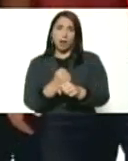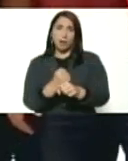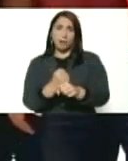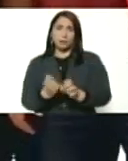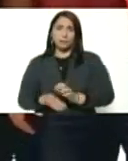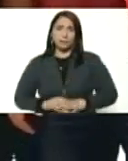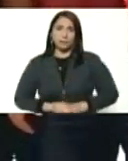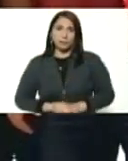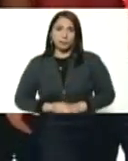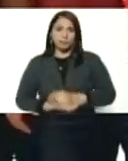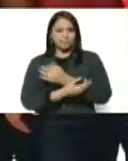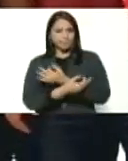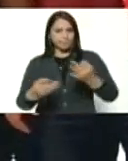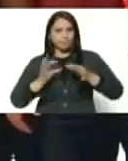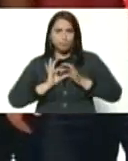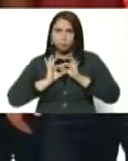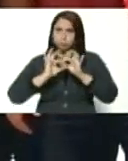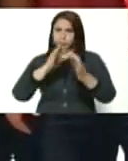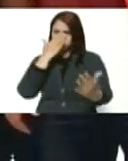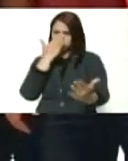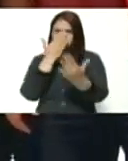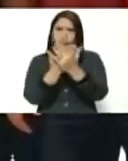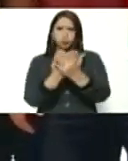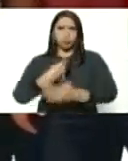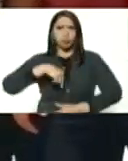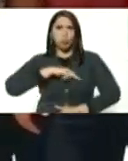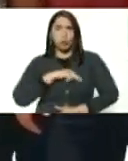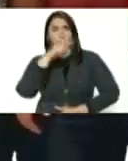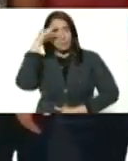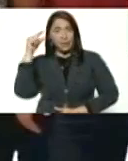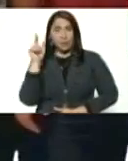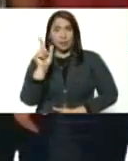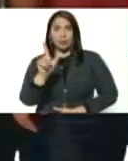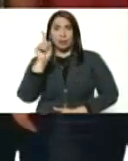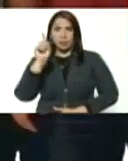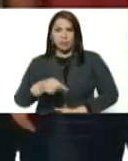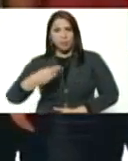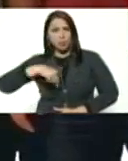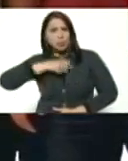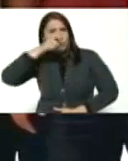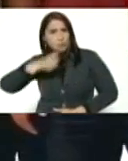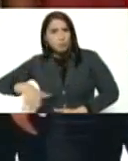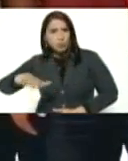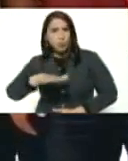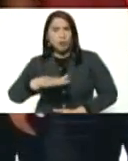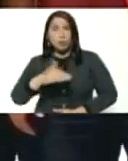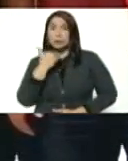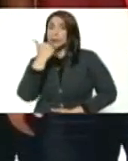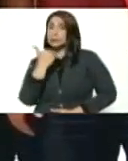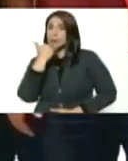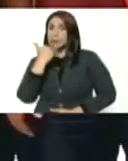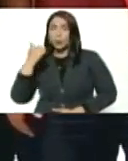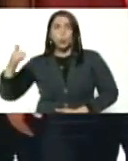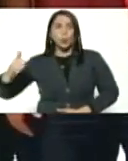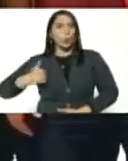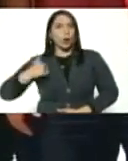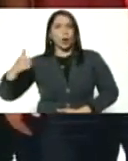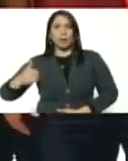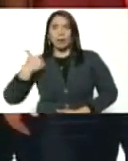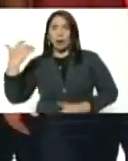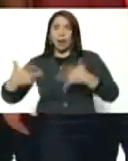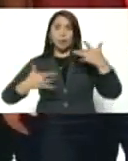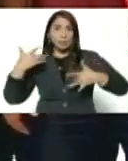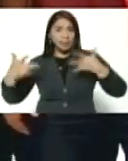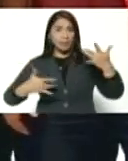sea un éxito y consolidar los frentes de nuestro partido, de nuestro pueblo, de cara a cualquier actividad